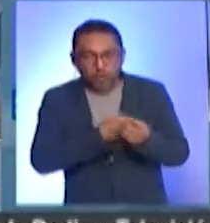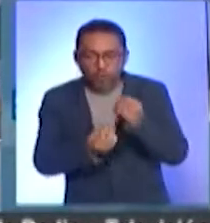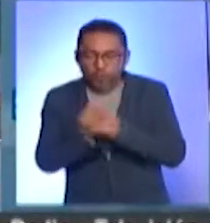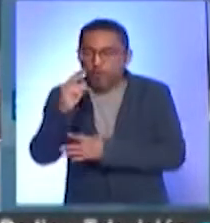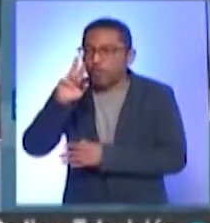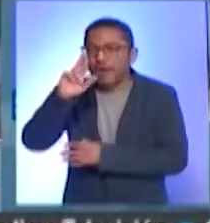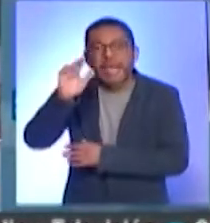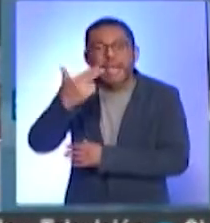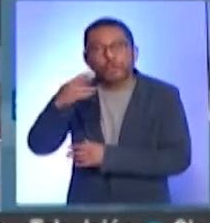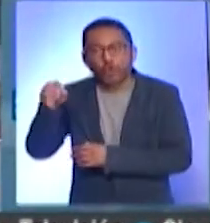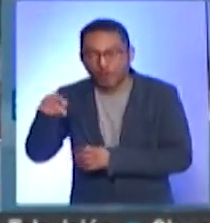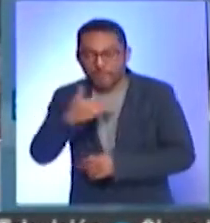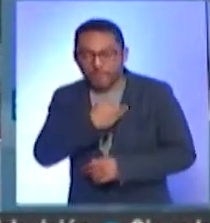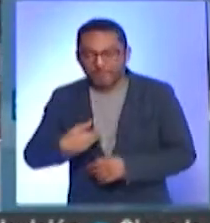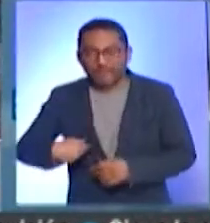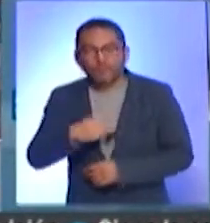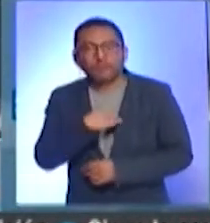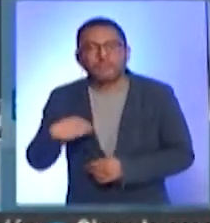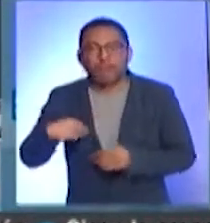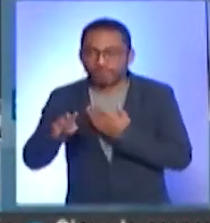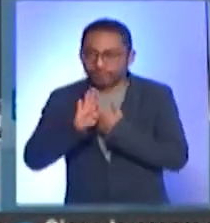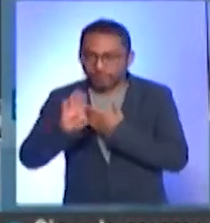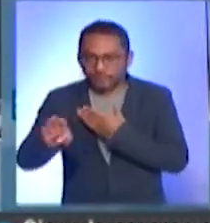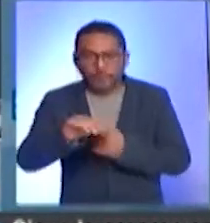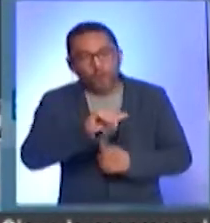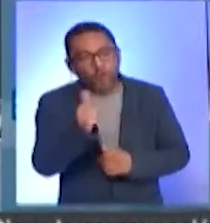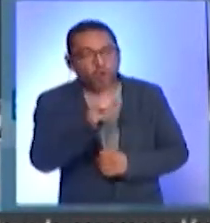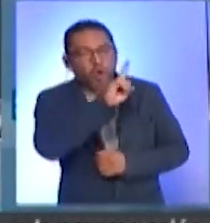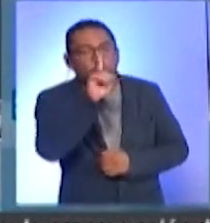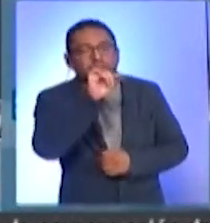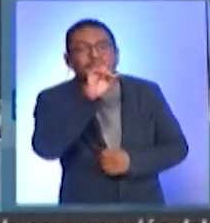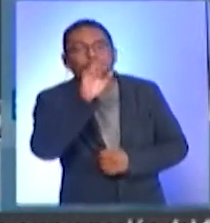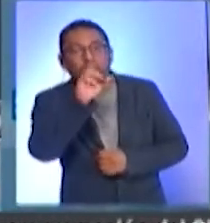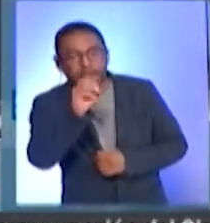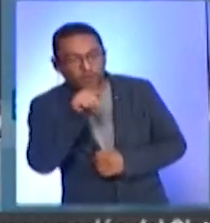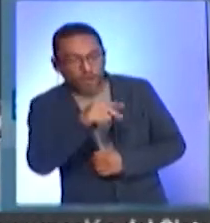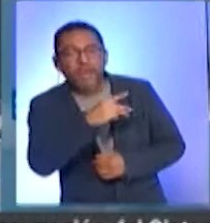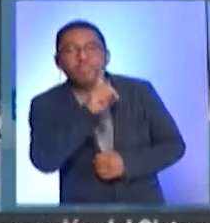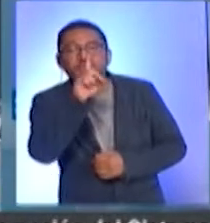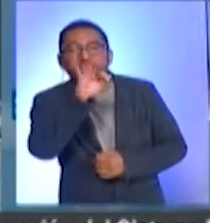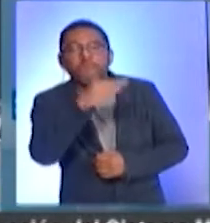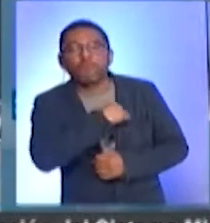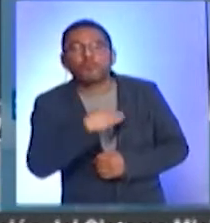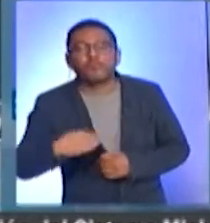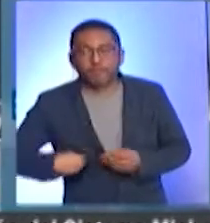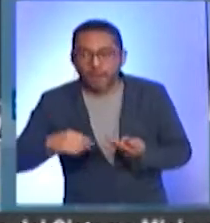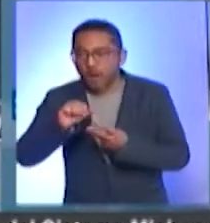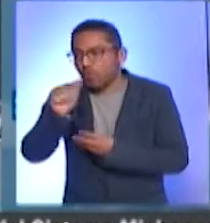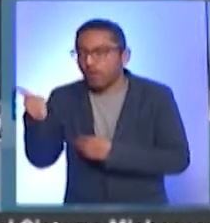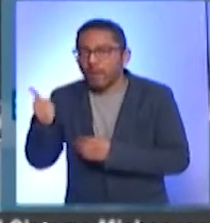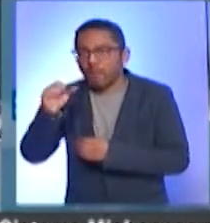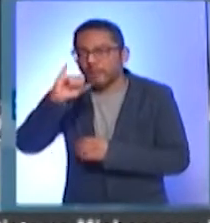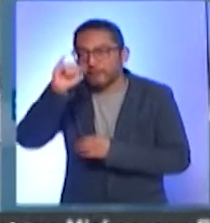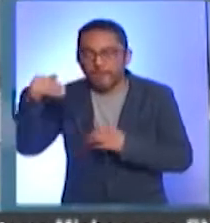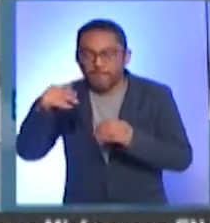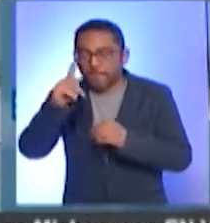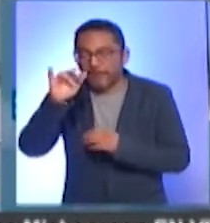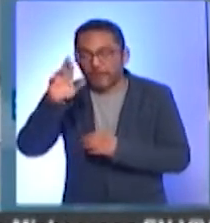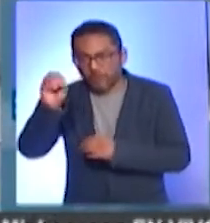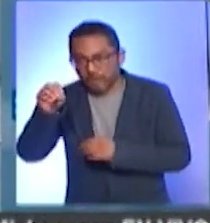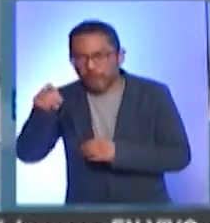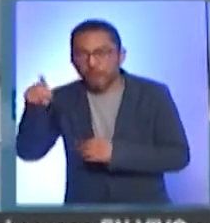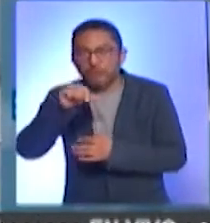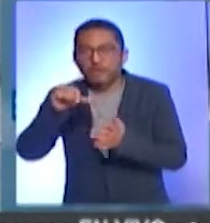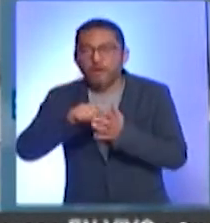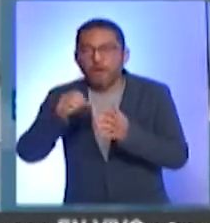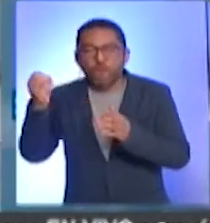frente a la presidencia municipal ziracuaretiro en el tip municipal nuevo san juan parangaricutiro centro foro